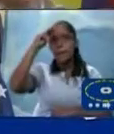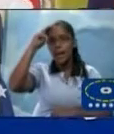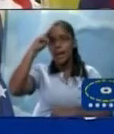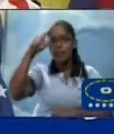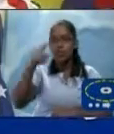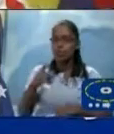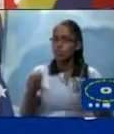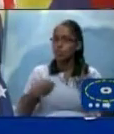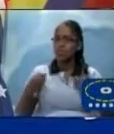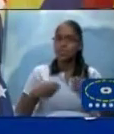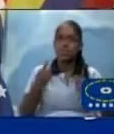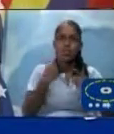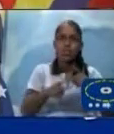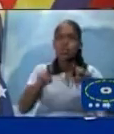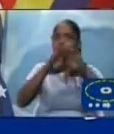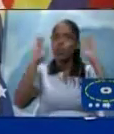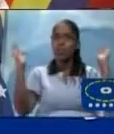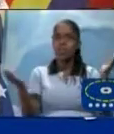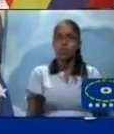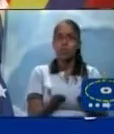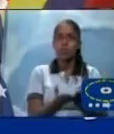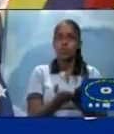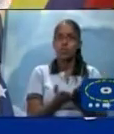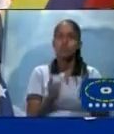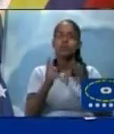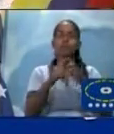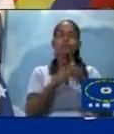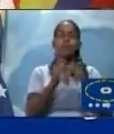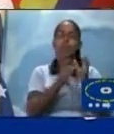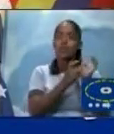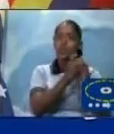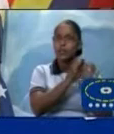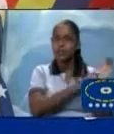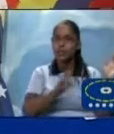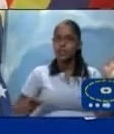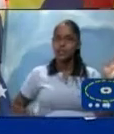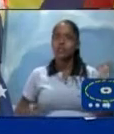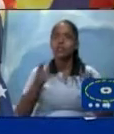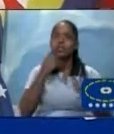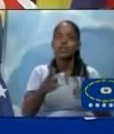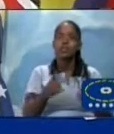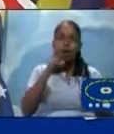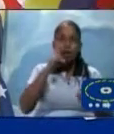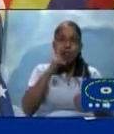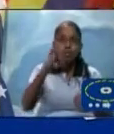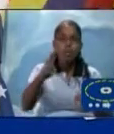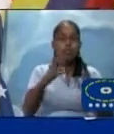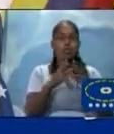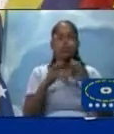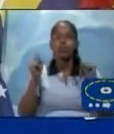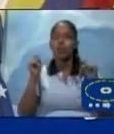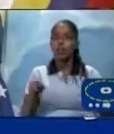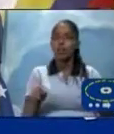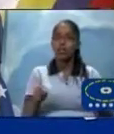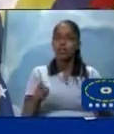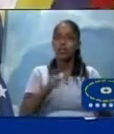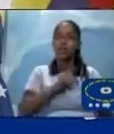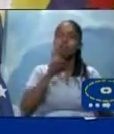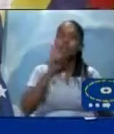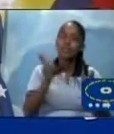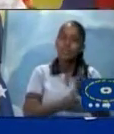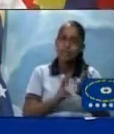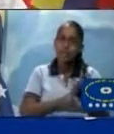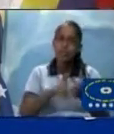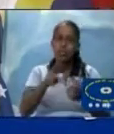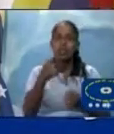existe en ninguna otra parte del mundo. Jesucristo les dijo: ¿veis todo esto? De cierto